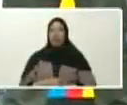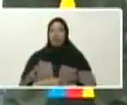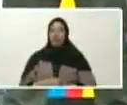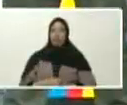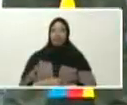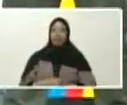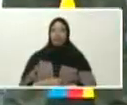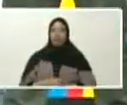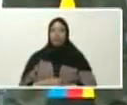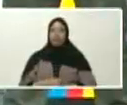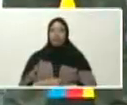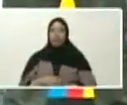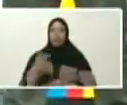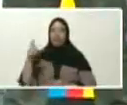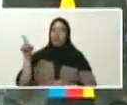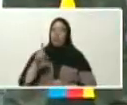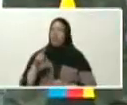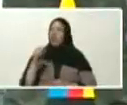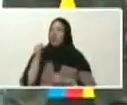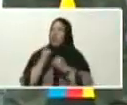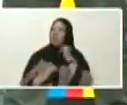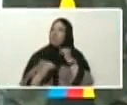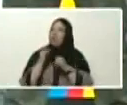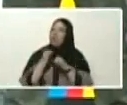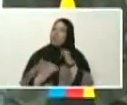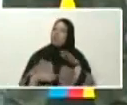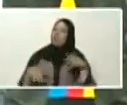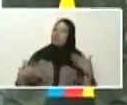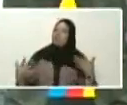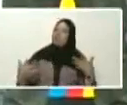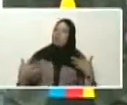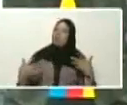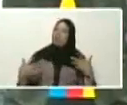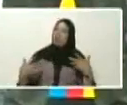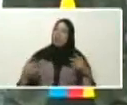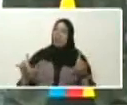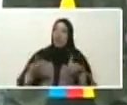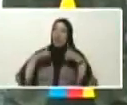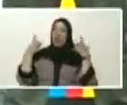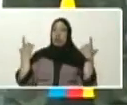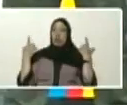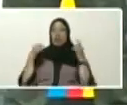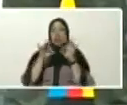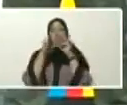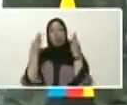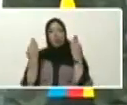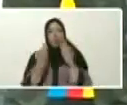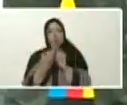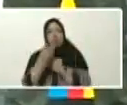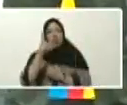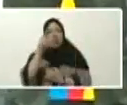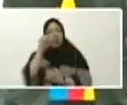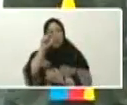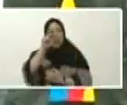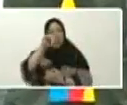Yo soy Carlos Santos. Sí. ¿De dónde viene ese apellido? Del Rincón Baiquetía. Tú no eres familia de Daniel Santos,